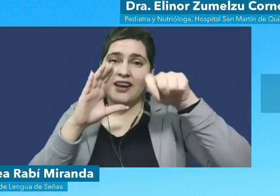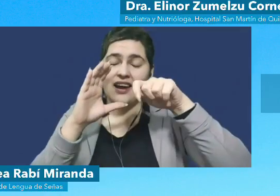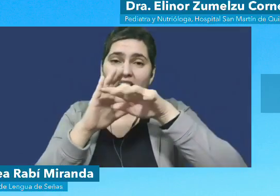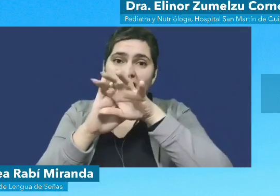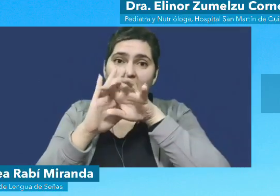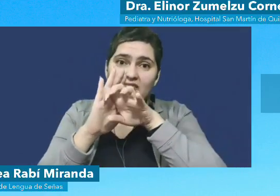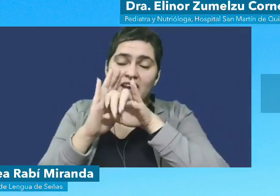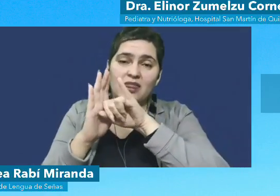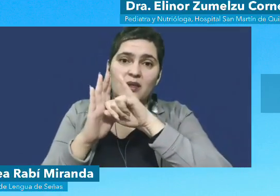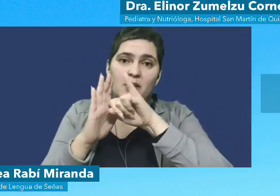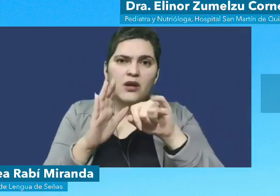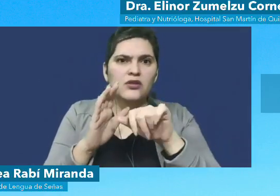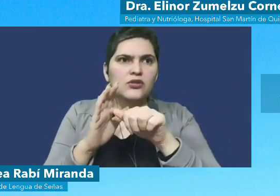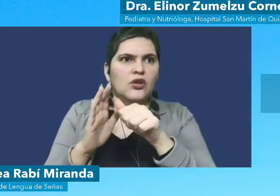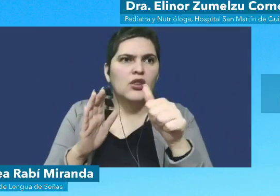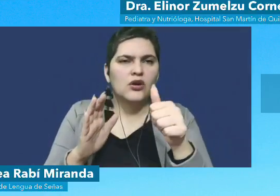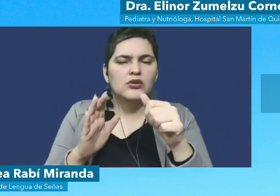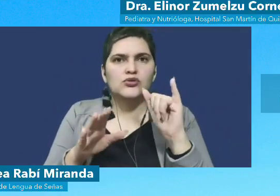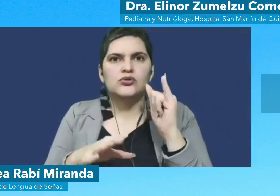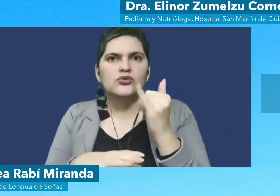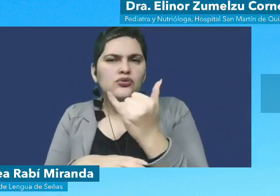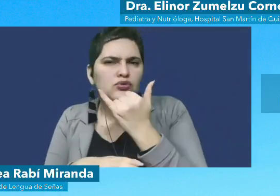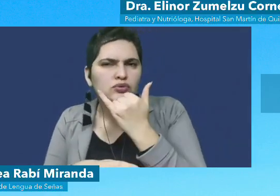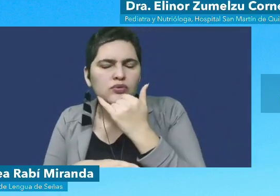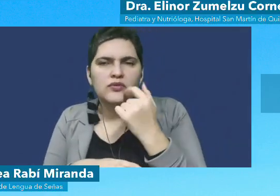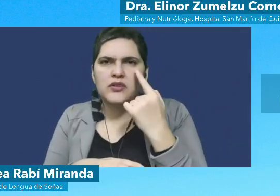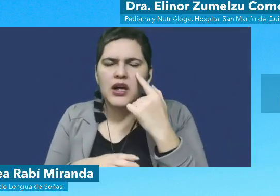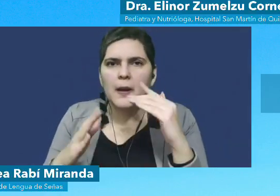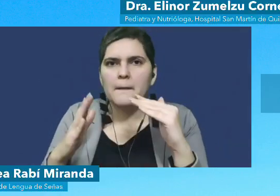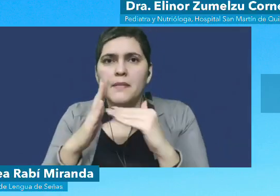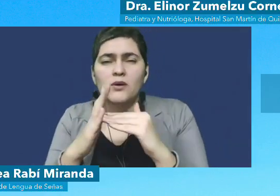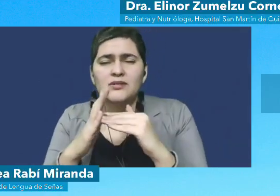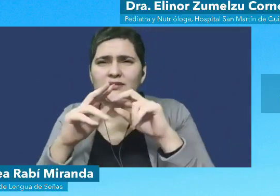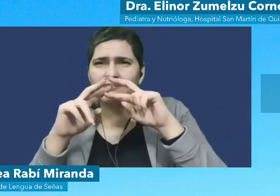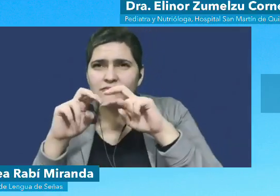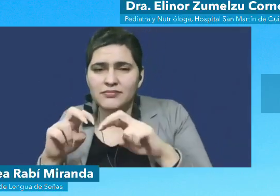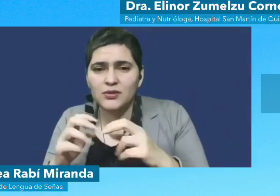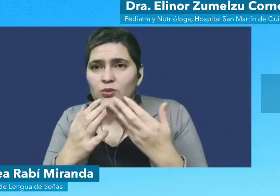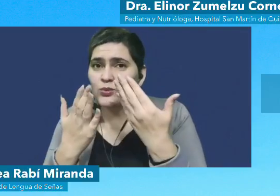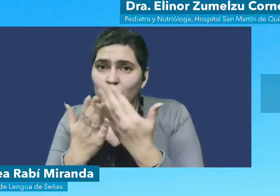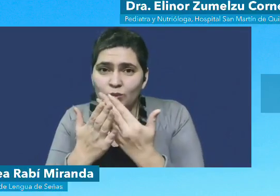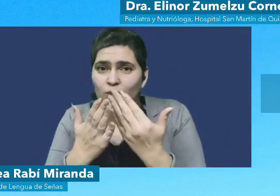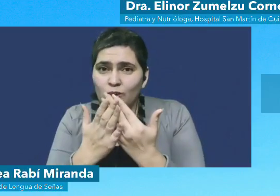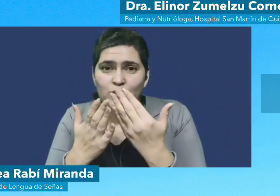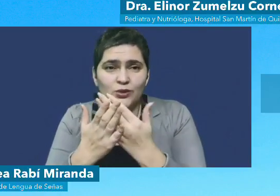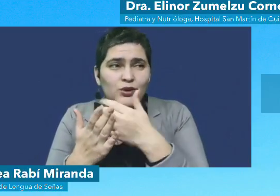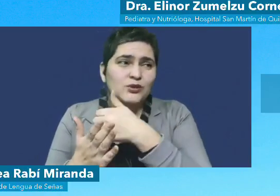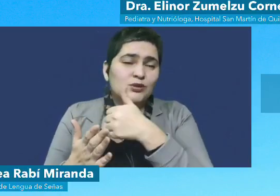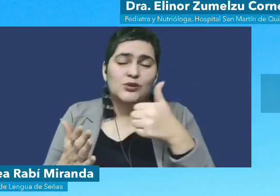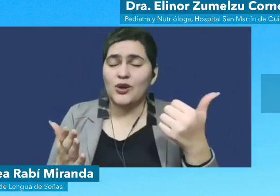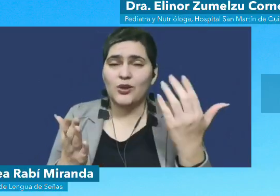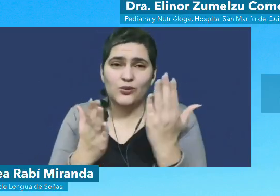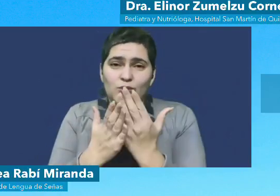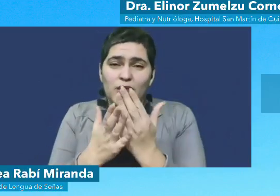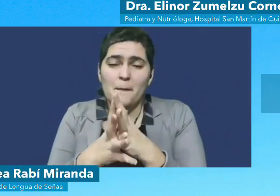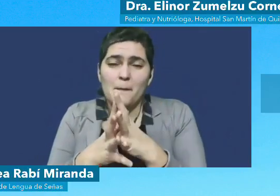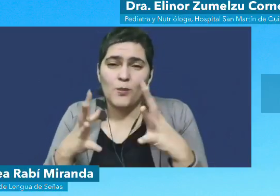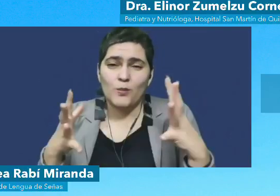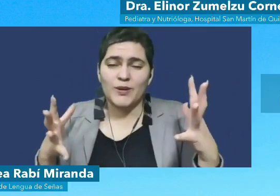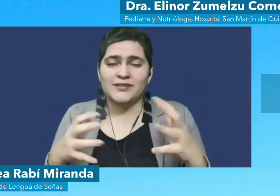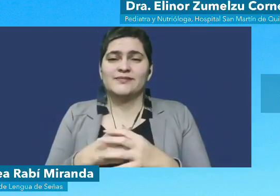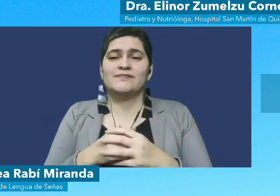comunidad va a YouTube y le pone pausa a la charla, así que son muy estudiosos aquí en Fundación FON, todo el mundo estudia mucho. No, lo puse porque hasta